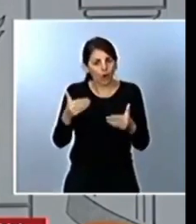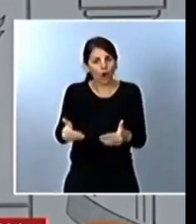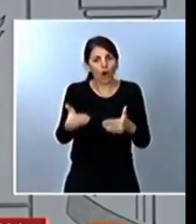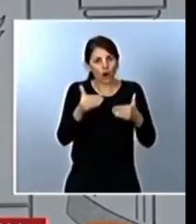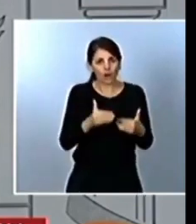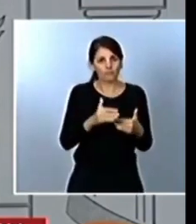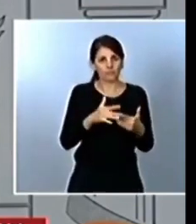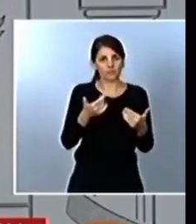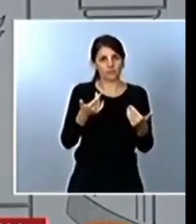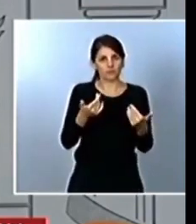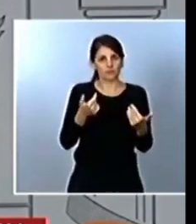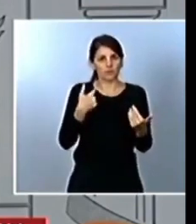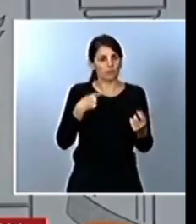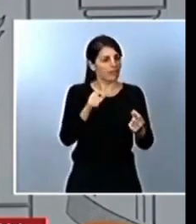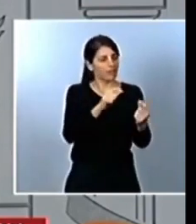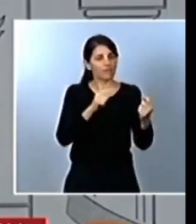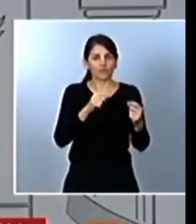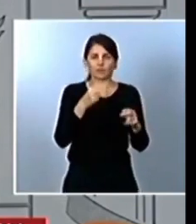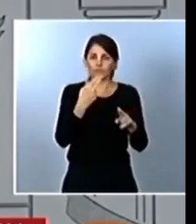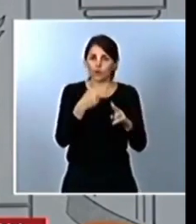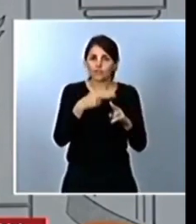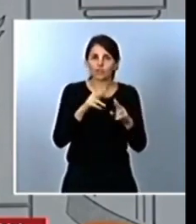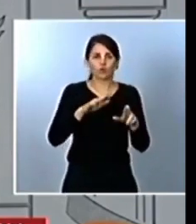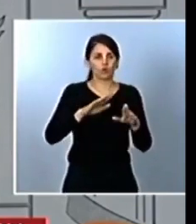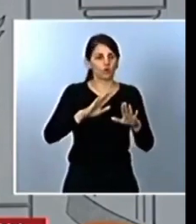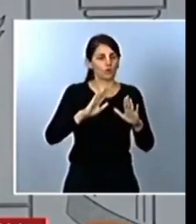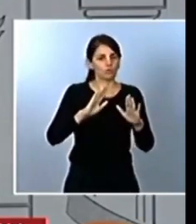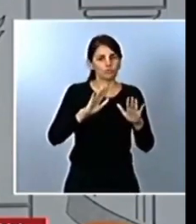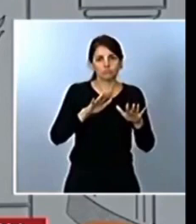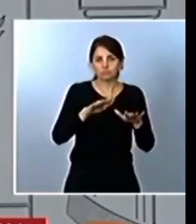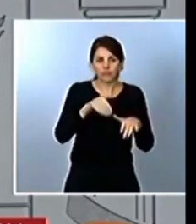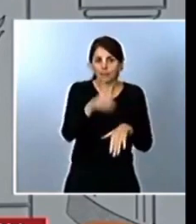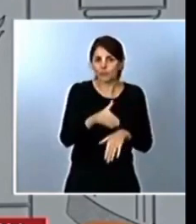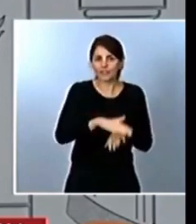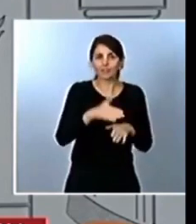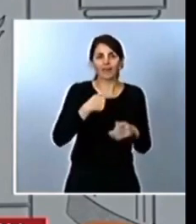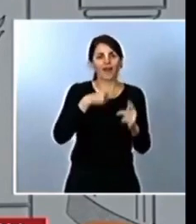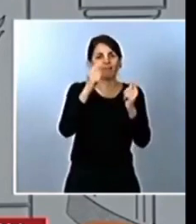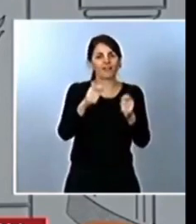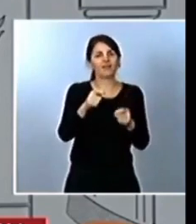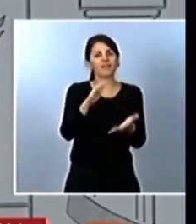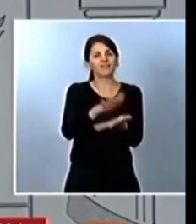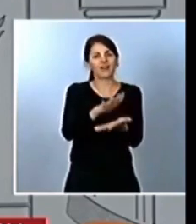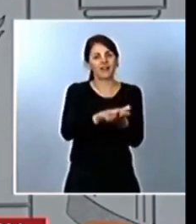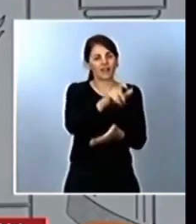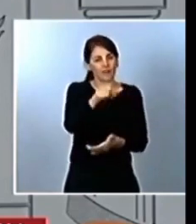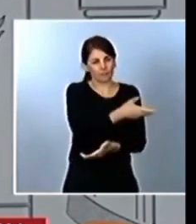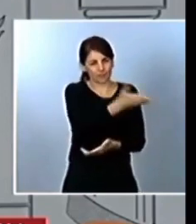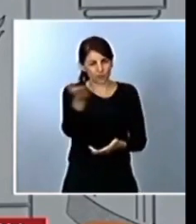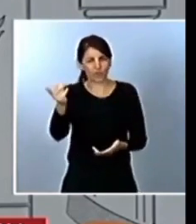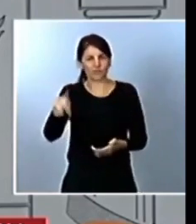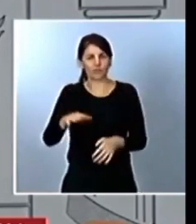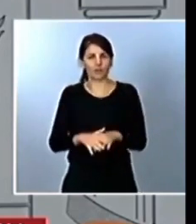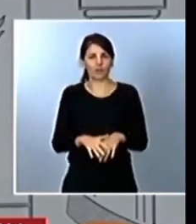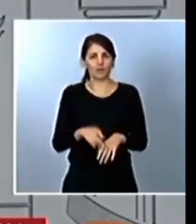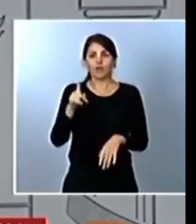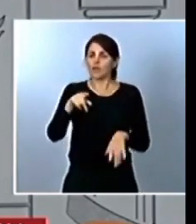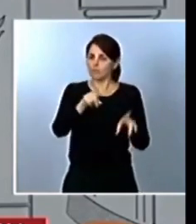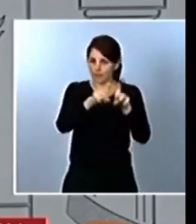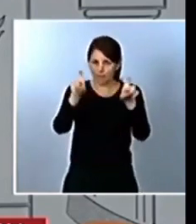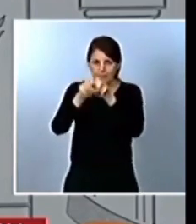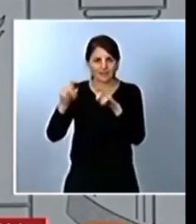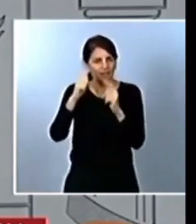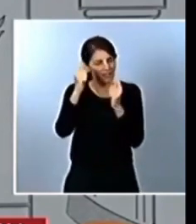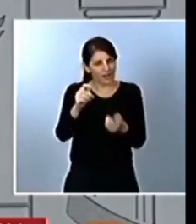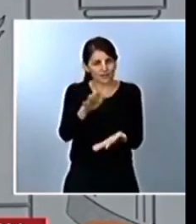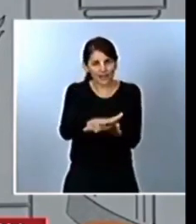de los ciudadanos, también para la previsibilidad económica de los empresarios, de los trabajadores, y sin duda alguna también, y esto